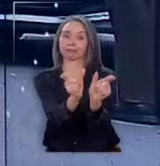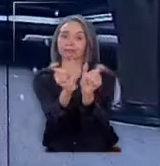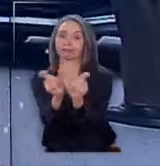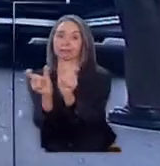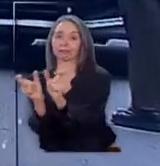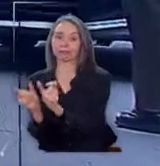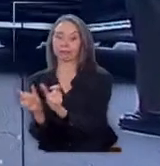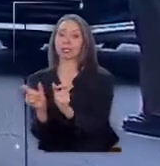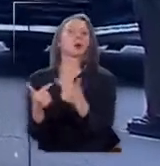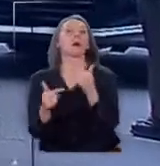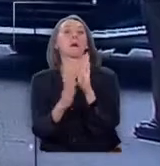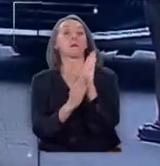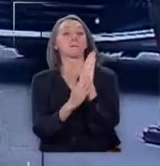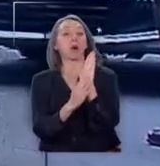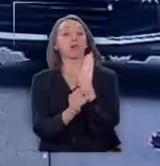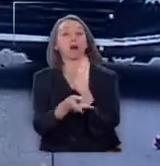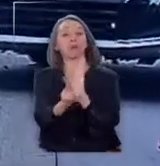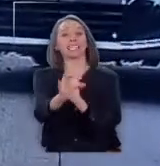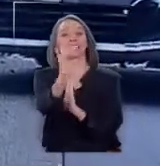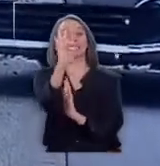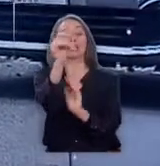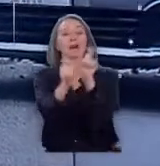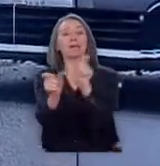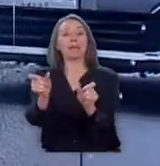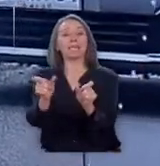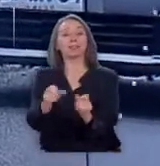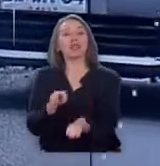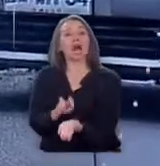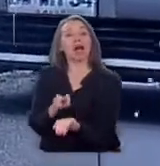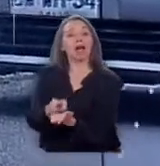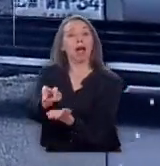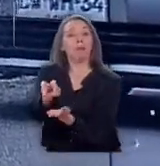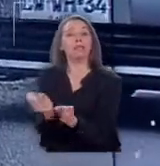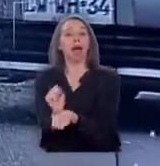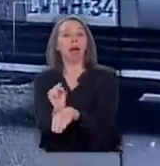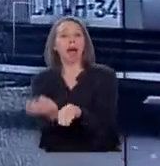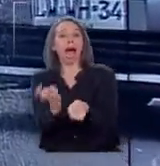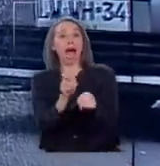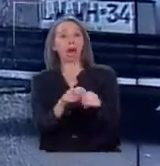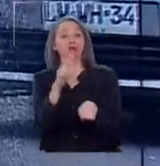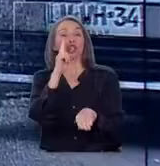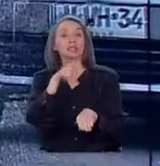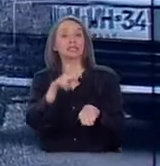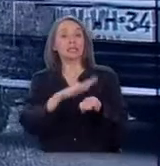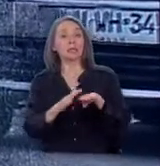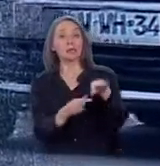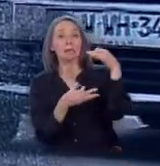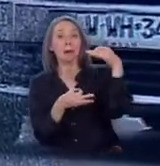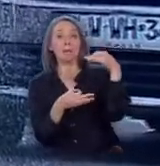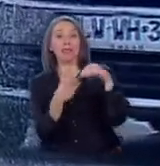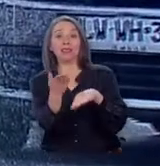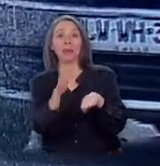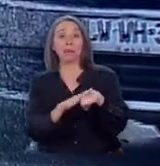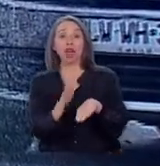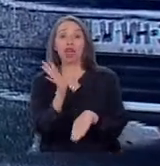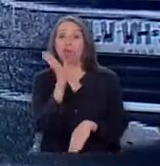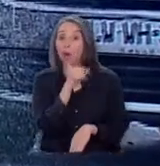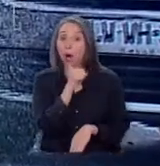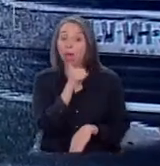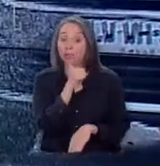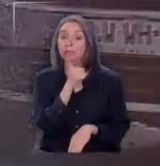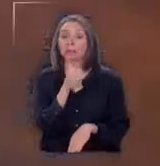además una política de tolerancia cero a quienes circulen a pie o en vehículo sin portar los correspondientes permisos